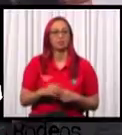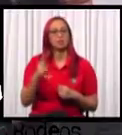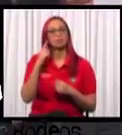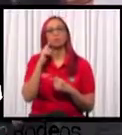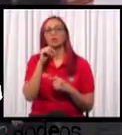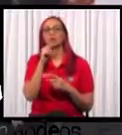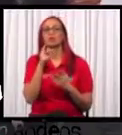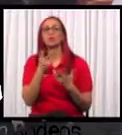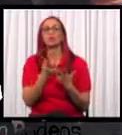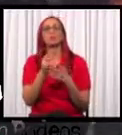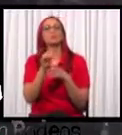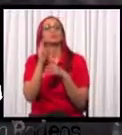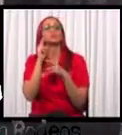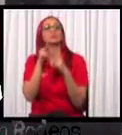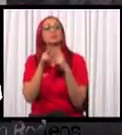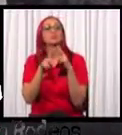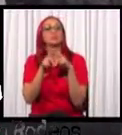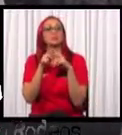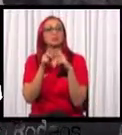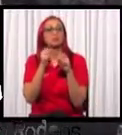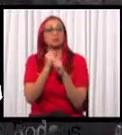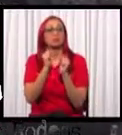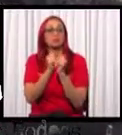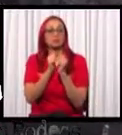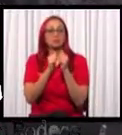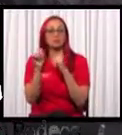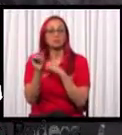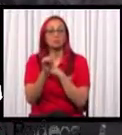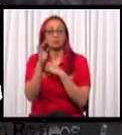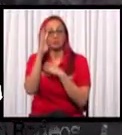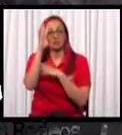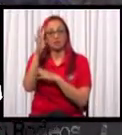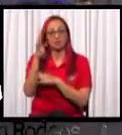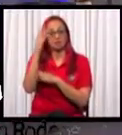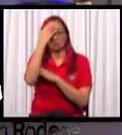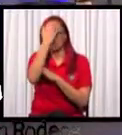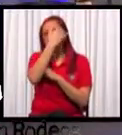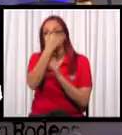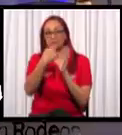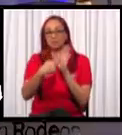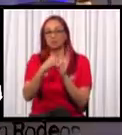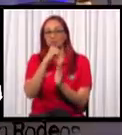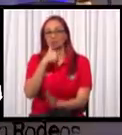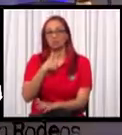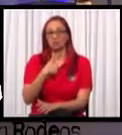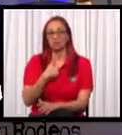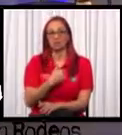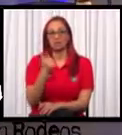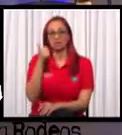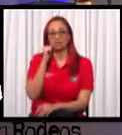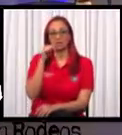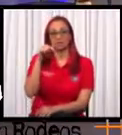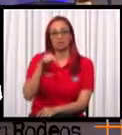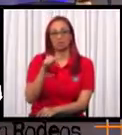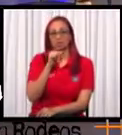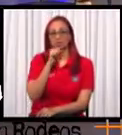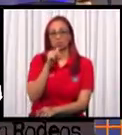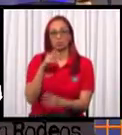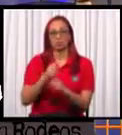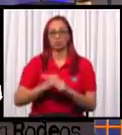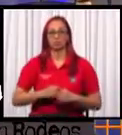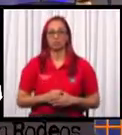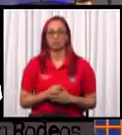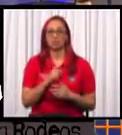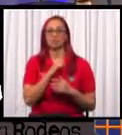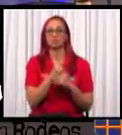ustedes están trabajando con esto? Y me imagino, y por la presentación que tienen, que no lo hicieron ayer ni hoy. No lo han hecho. Este es un tema